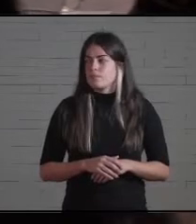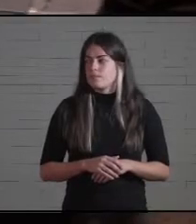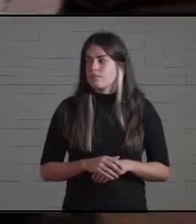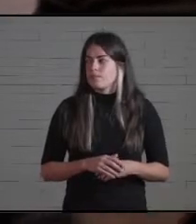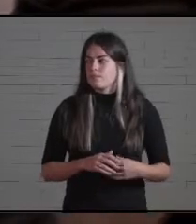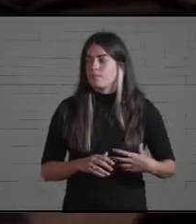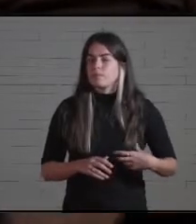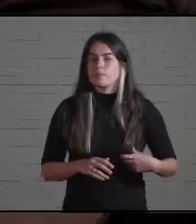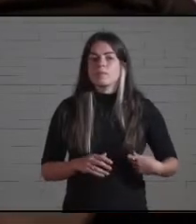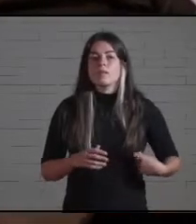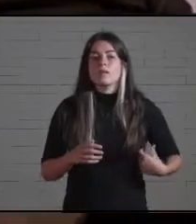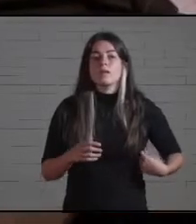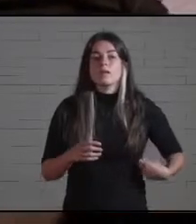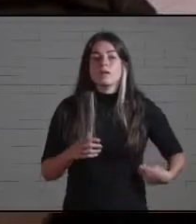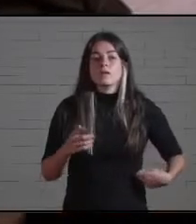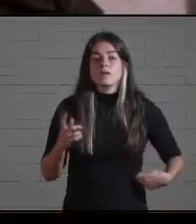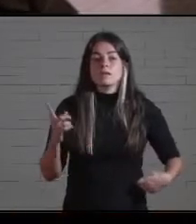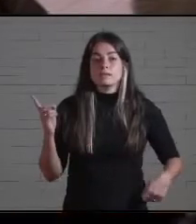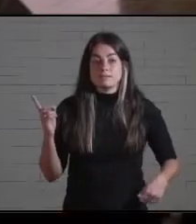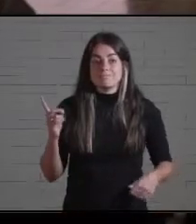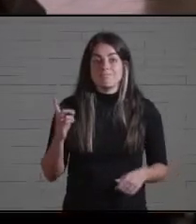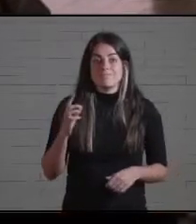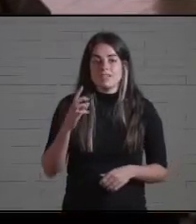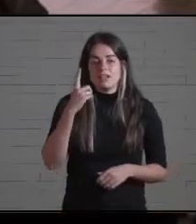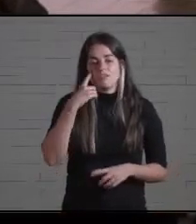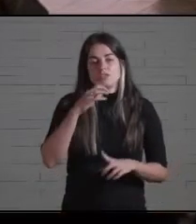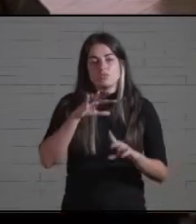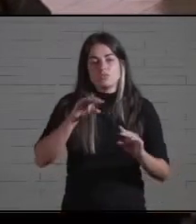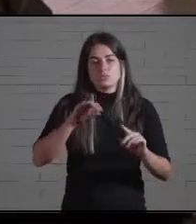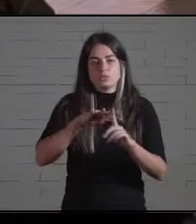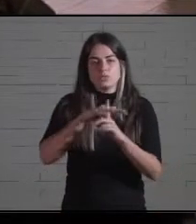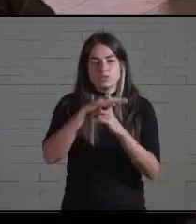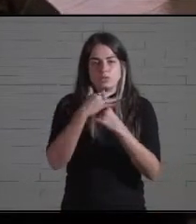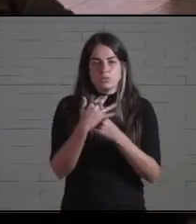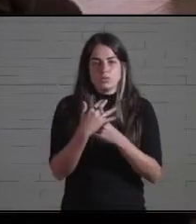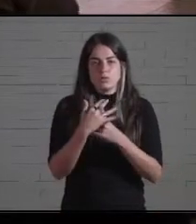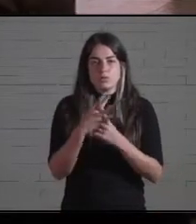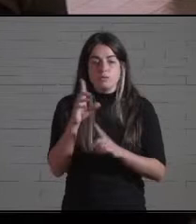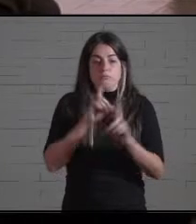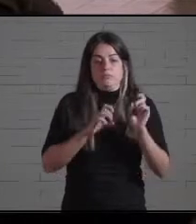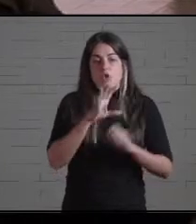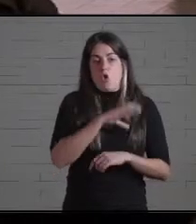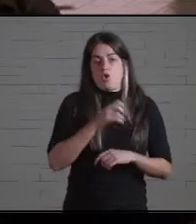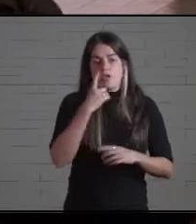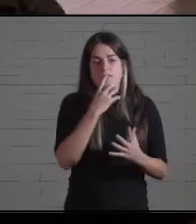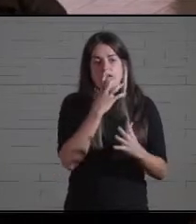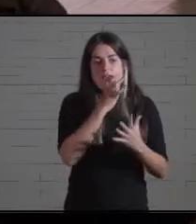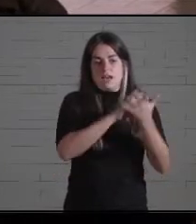ahora, esta es la situación, un poco para retomar lo del informe anterior,